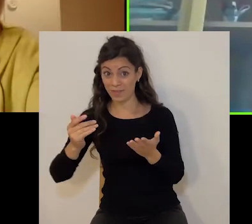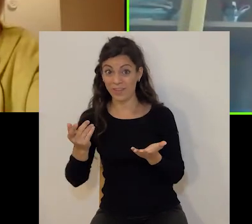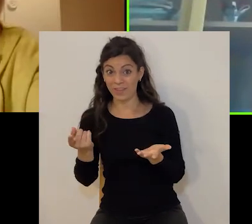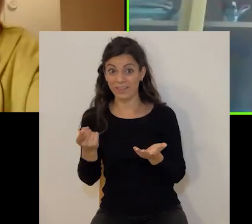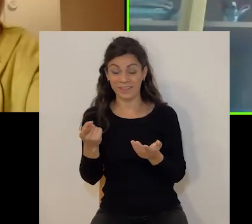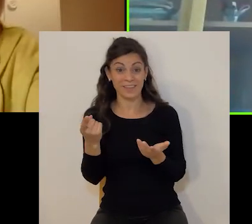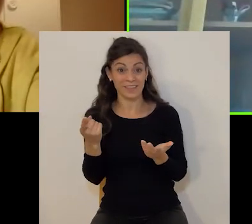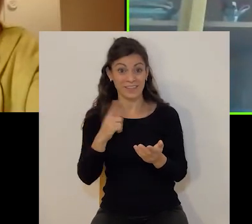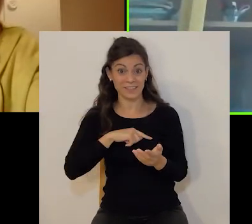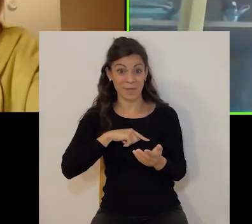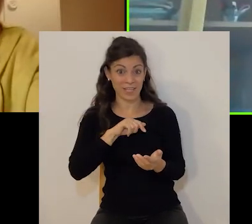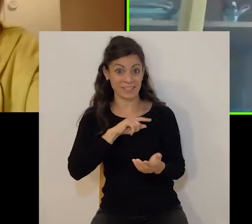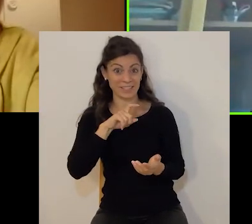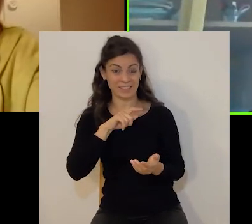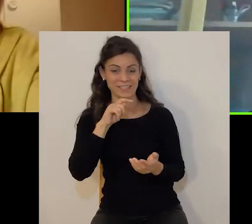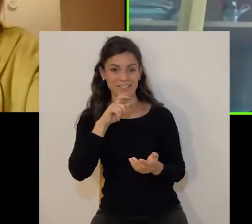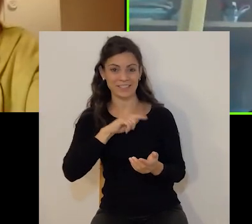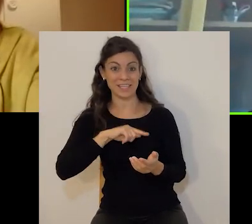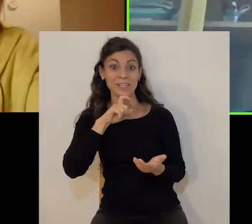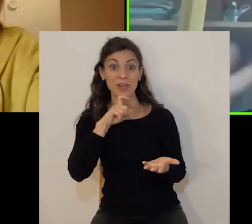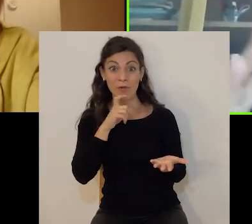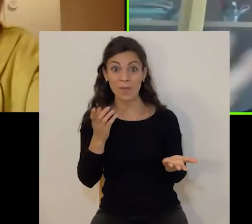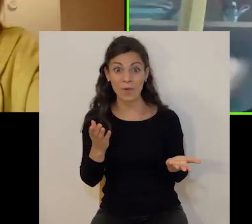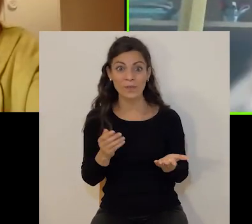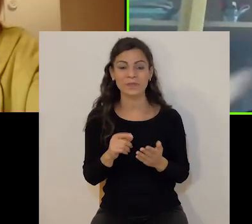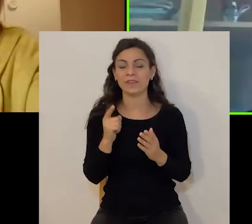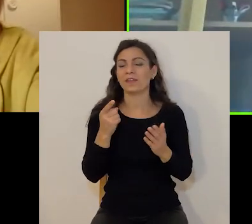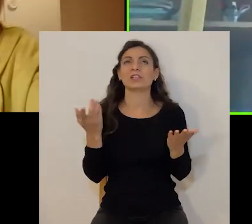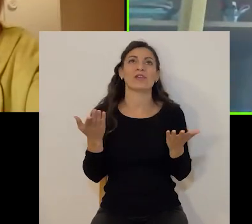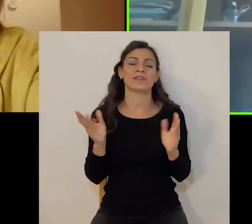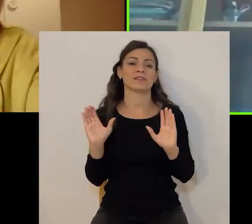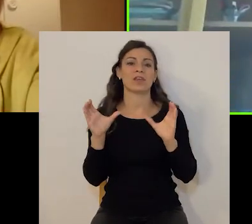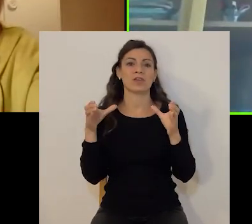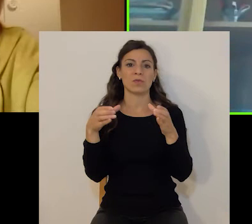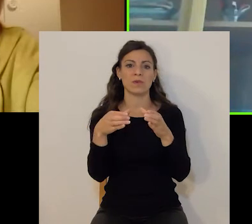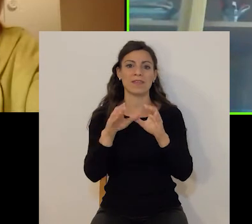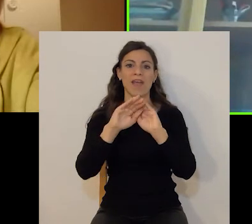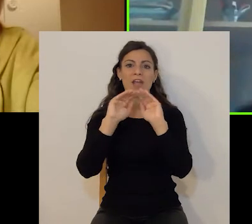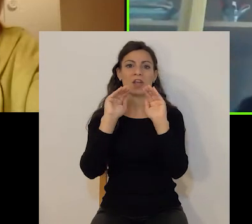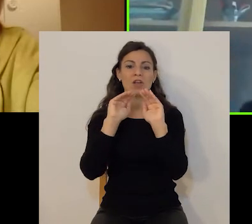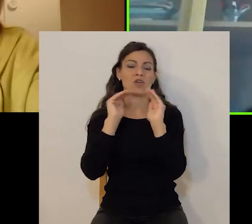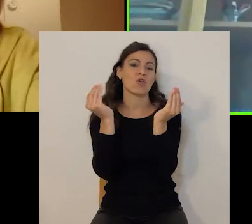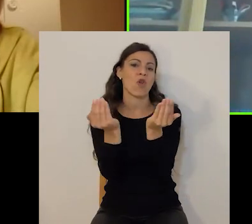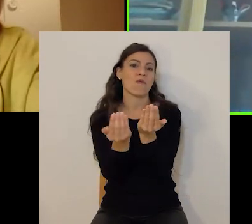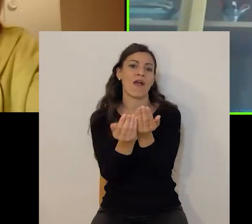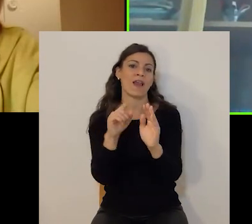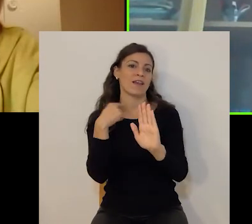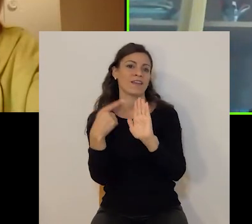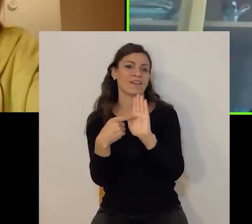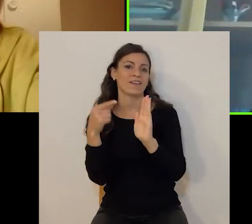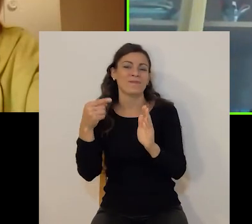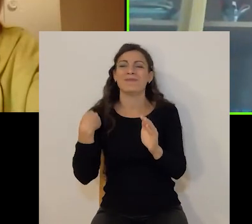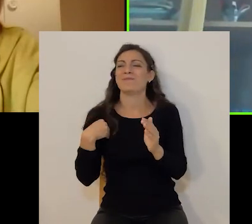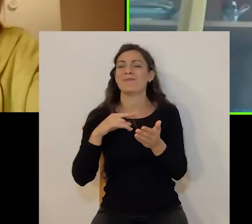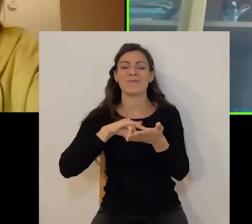muchos. Entonces, es una comunidad global. Es un proyecto chulísimo.